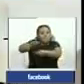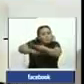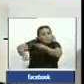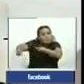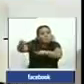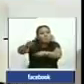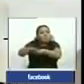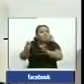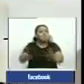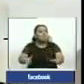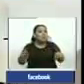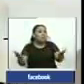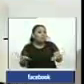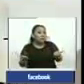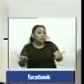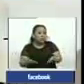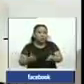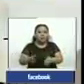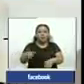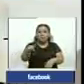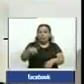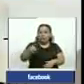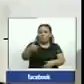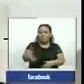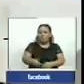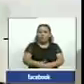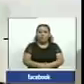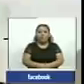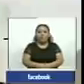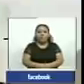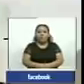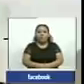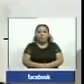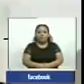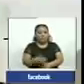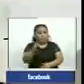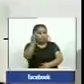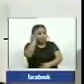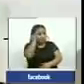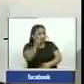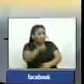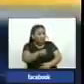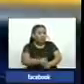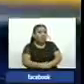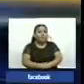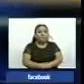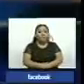comience a desembolsarse a principios de este 2020. Conozcamos más a continuación.